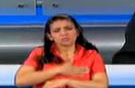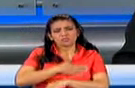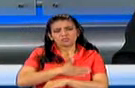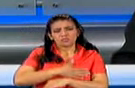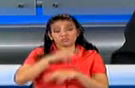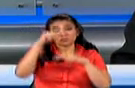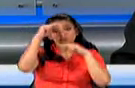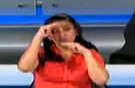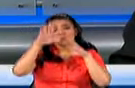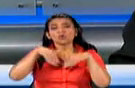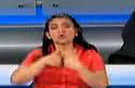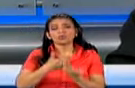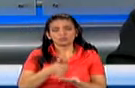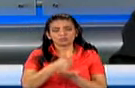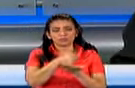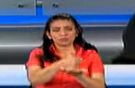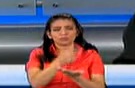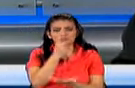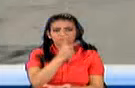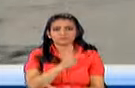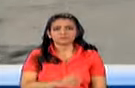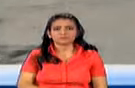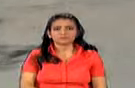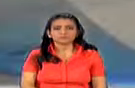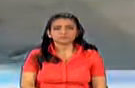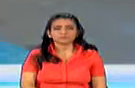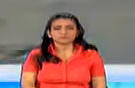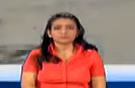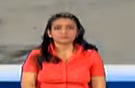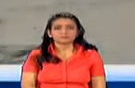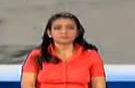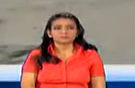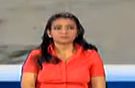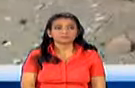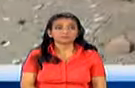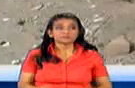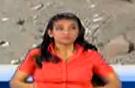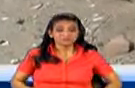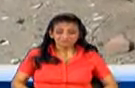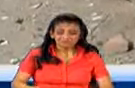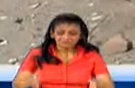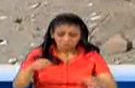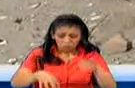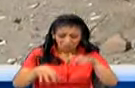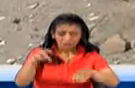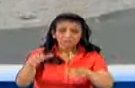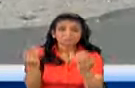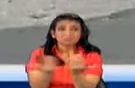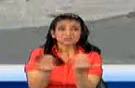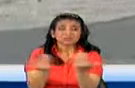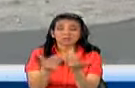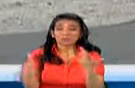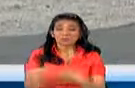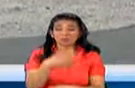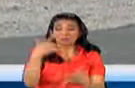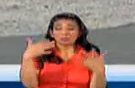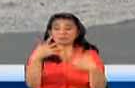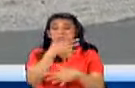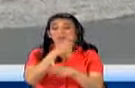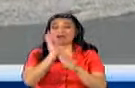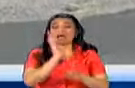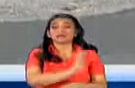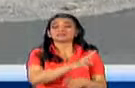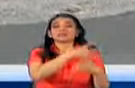y veamos de qué manera ayudamos. Así, con huecos, basura y polvo, han vivido los moradores de este tramo